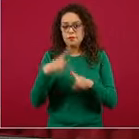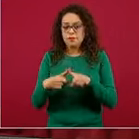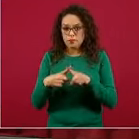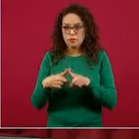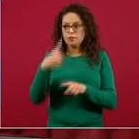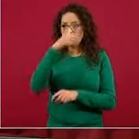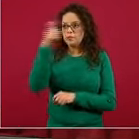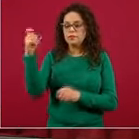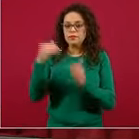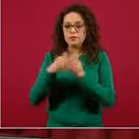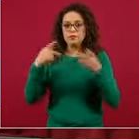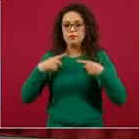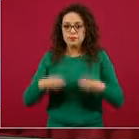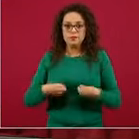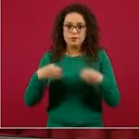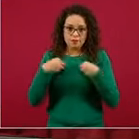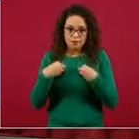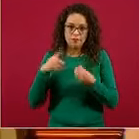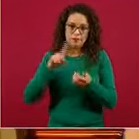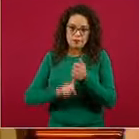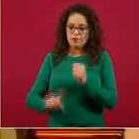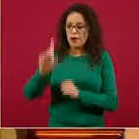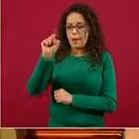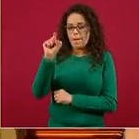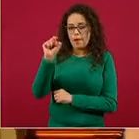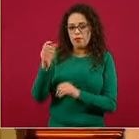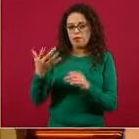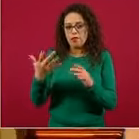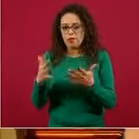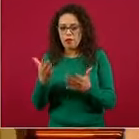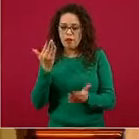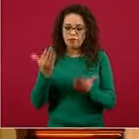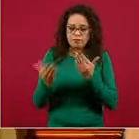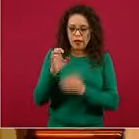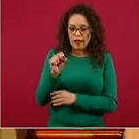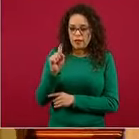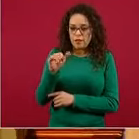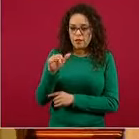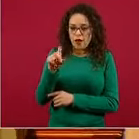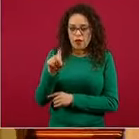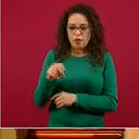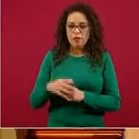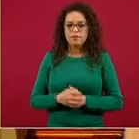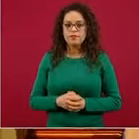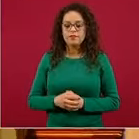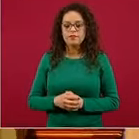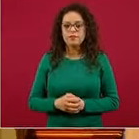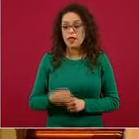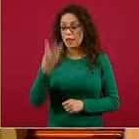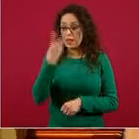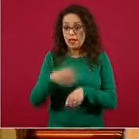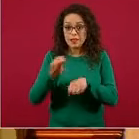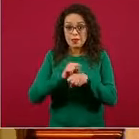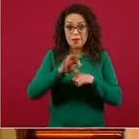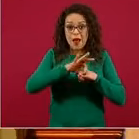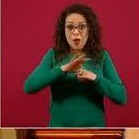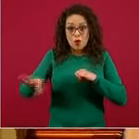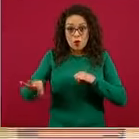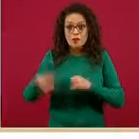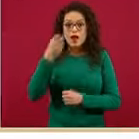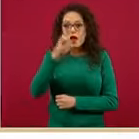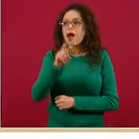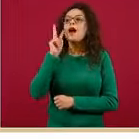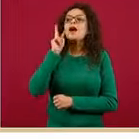100,000 habitantes, 20 casos estimados por 100,000 habitantes, y en las últimas 3 semanas solamente es cuando se empieza a ver